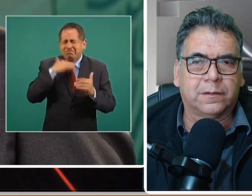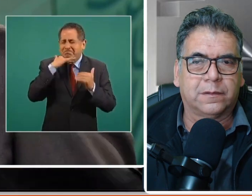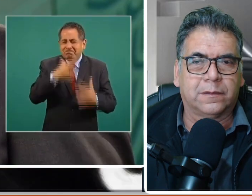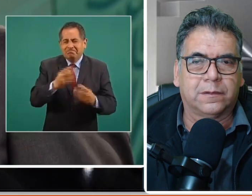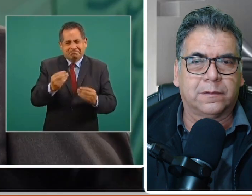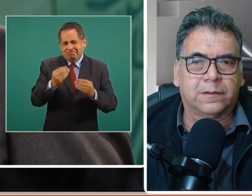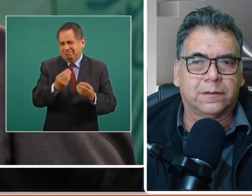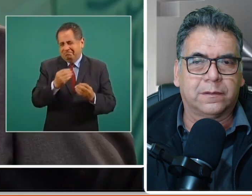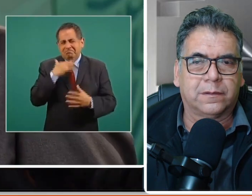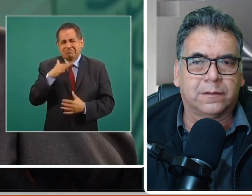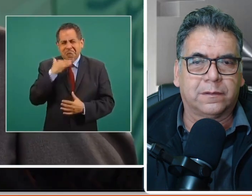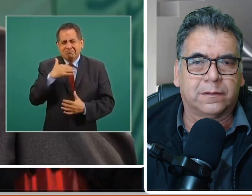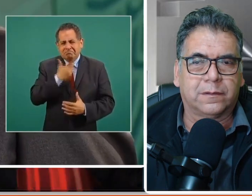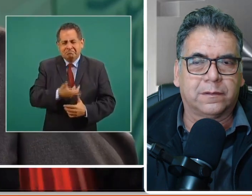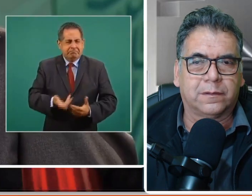Y así